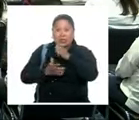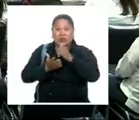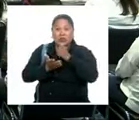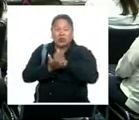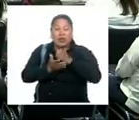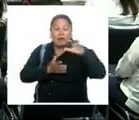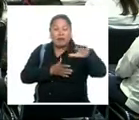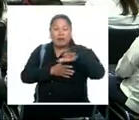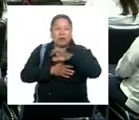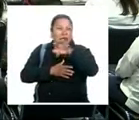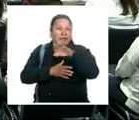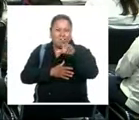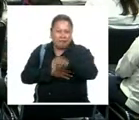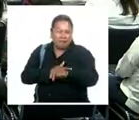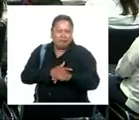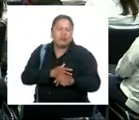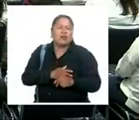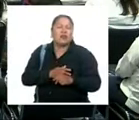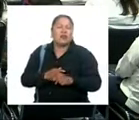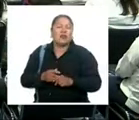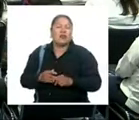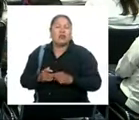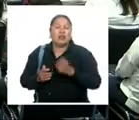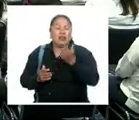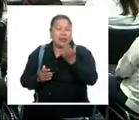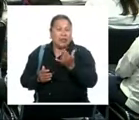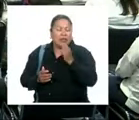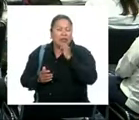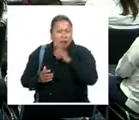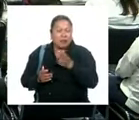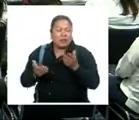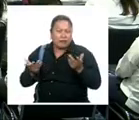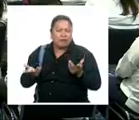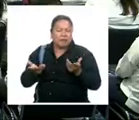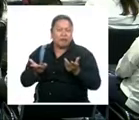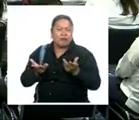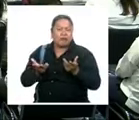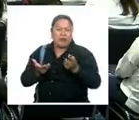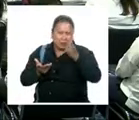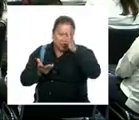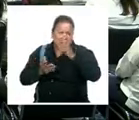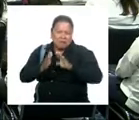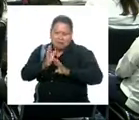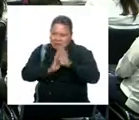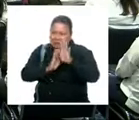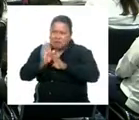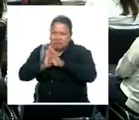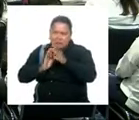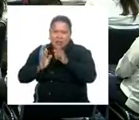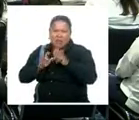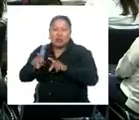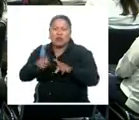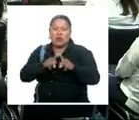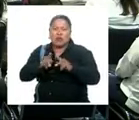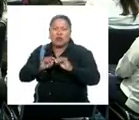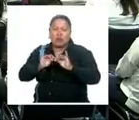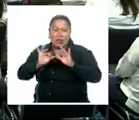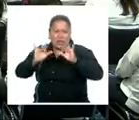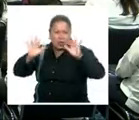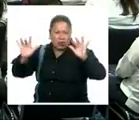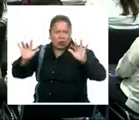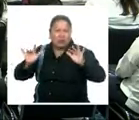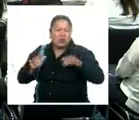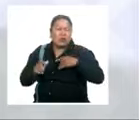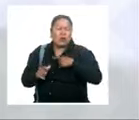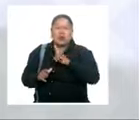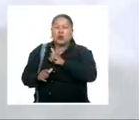los barrios, en los puertos y sigan también prosperando los pueblos mágicos. Yo diría una